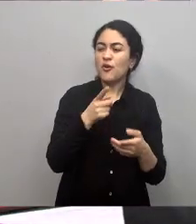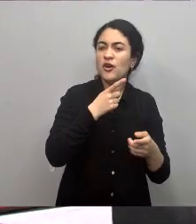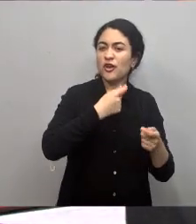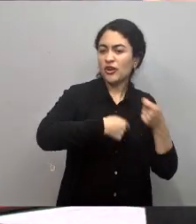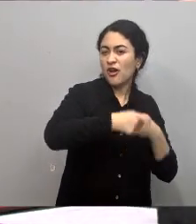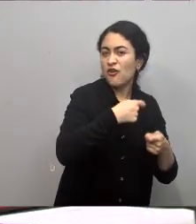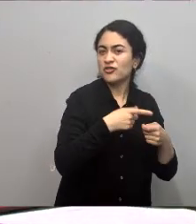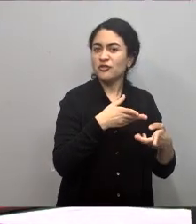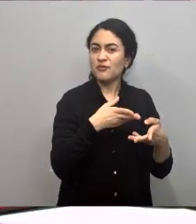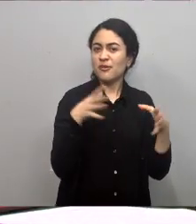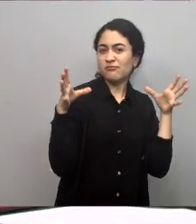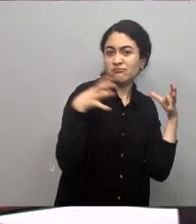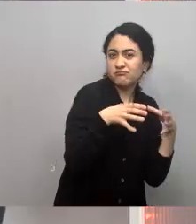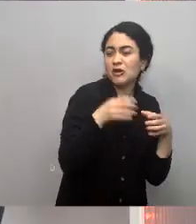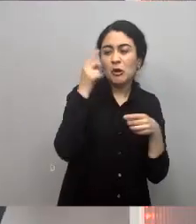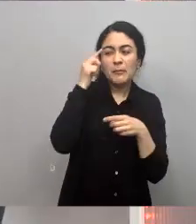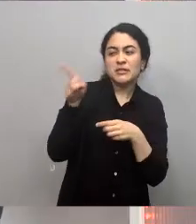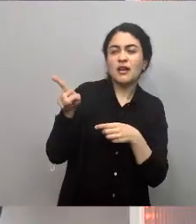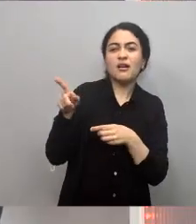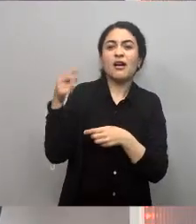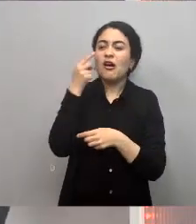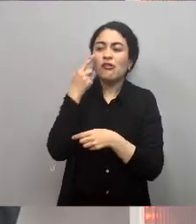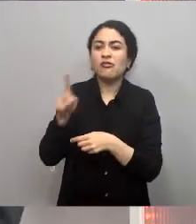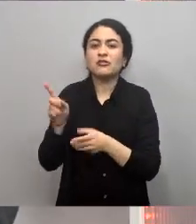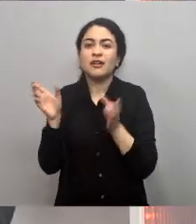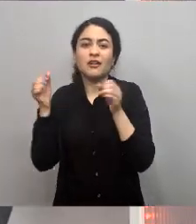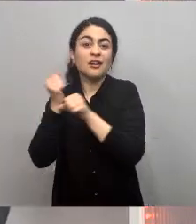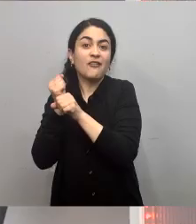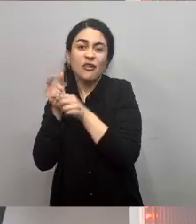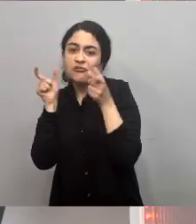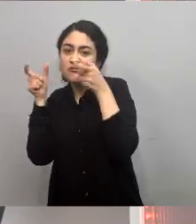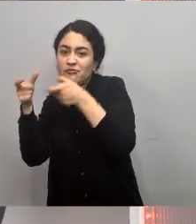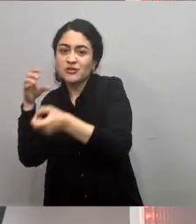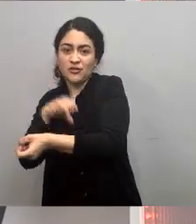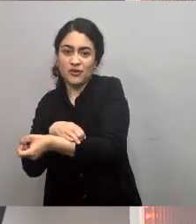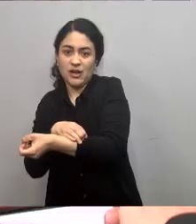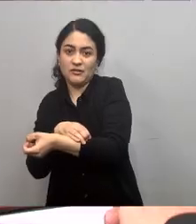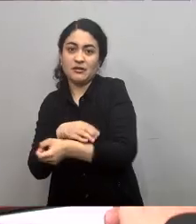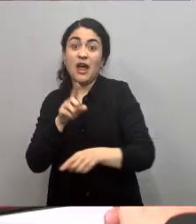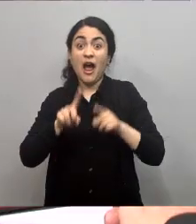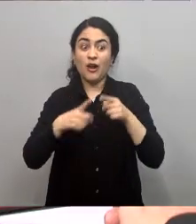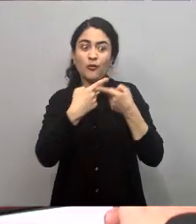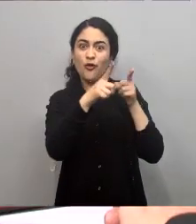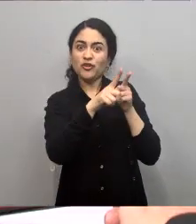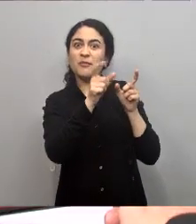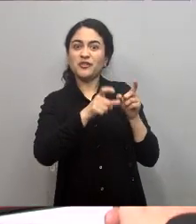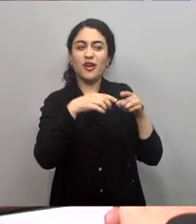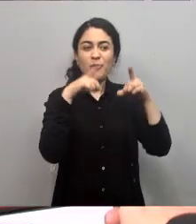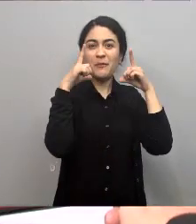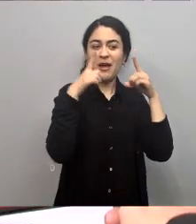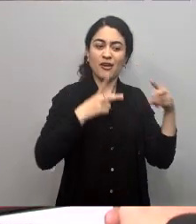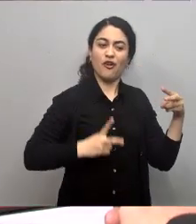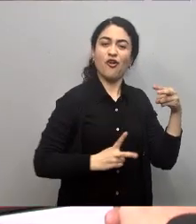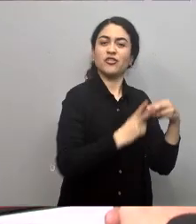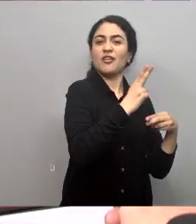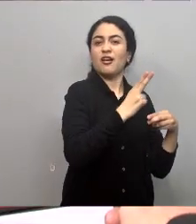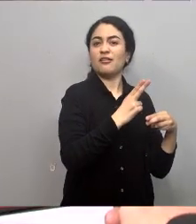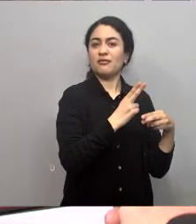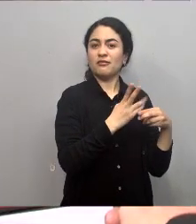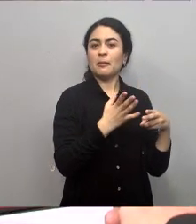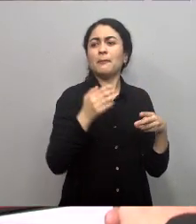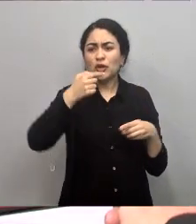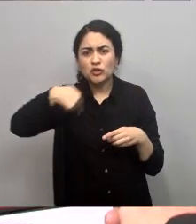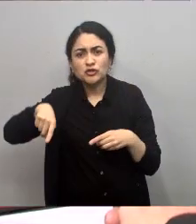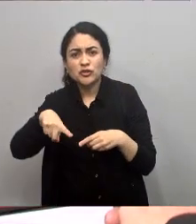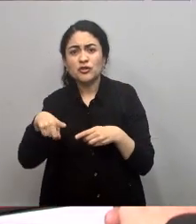las negociaciones, las hacen aparecer. Entonces eso como que va disminuyendo un poco el conocimiento del CORE. Generalmente son ellos los que aparecen cortando la cinta y los consejeros son